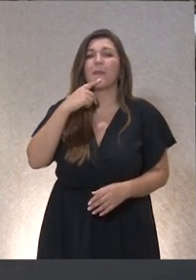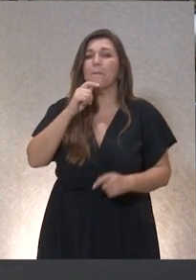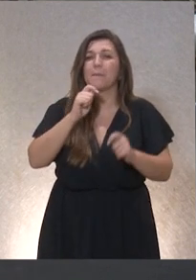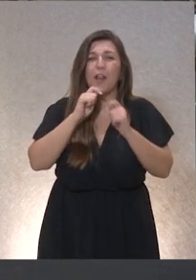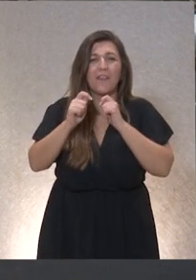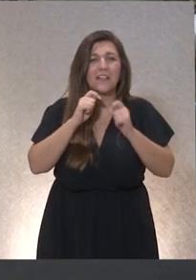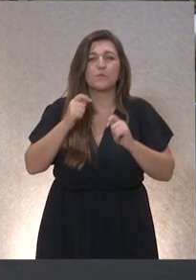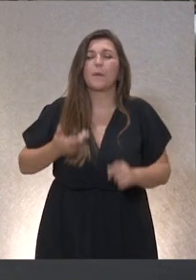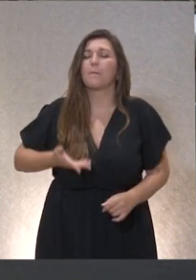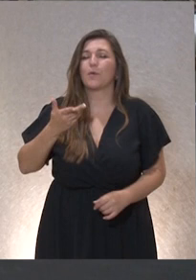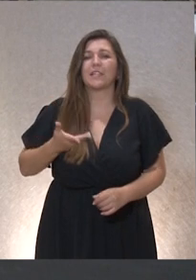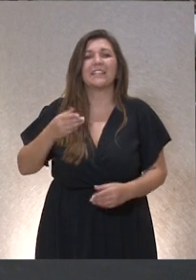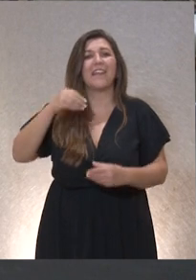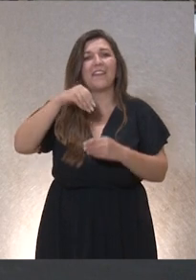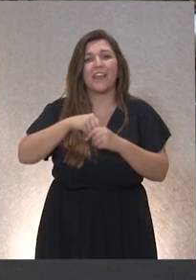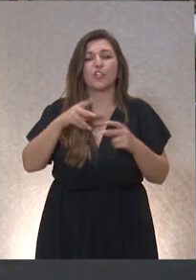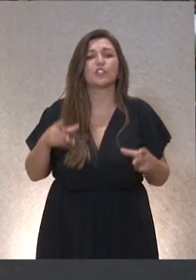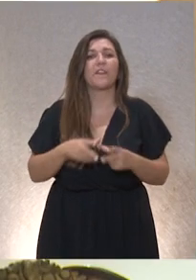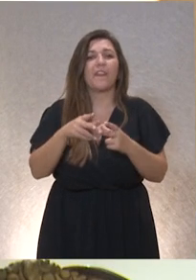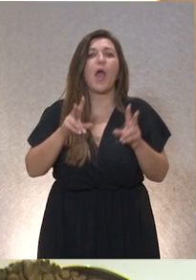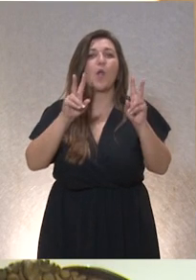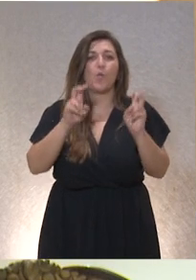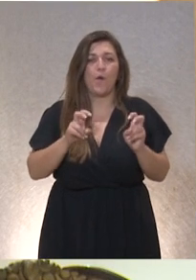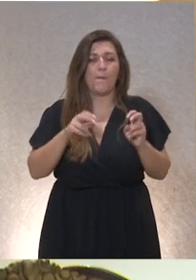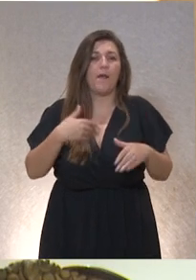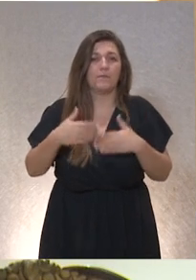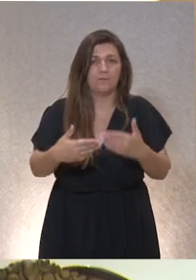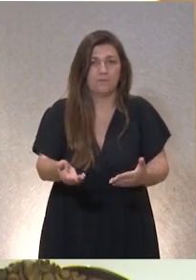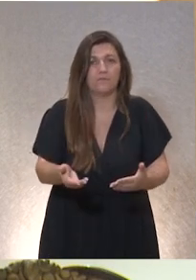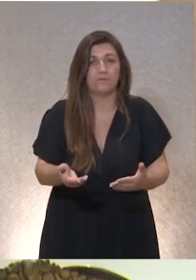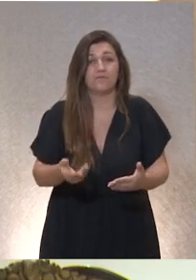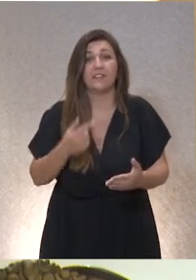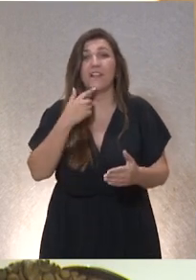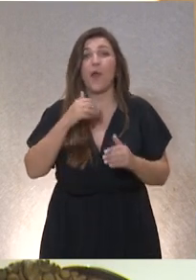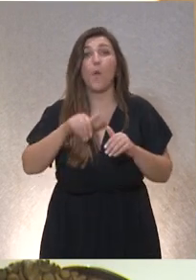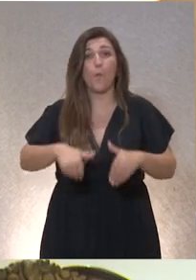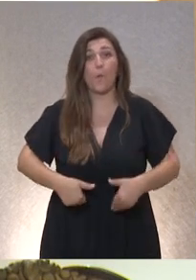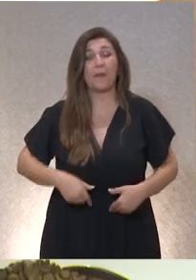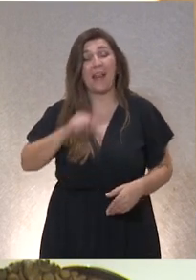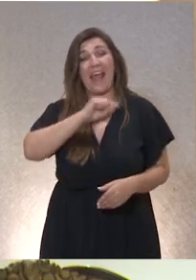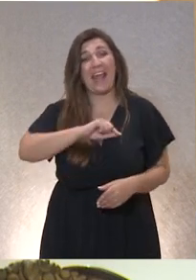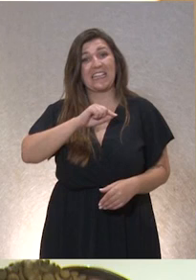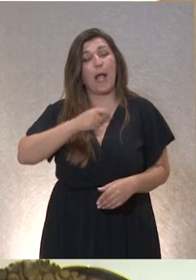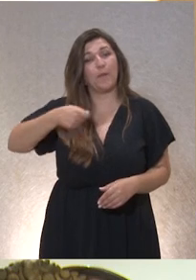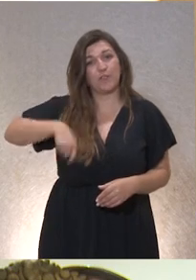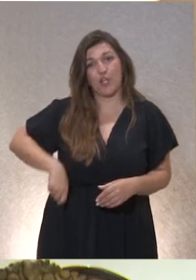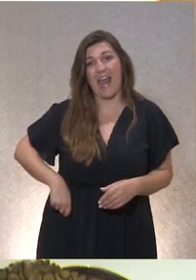papel necesario en esa nueva sociedad que pasa por el retorno de la ética profesional el respeto a las reglas